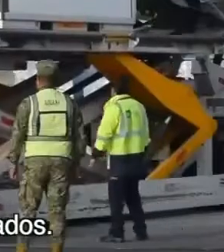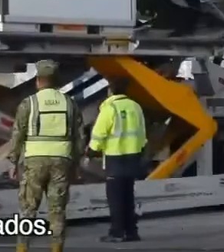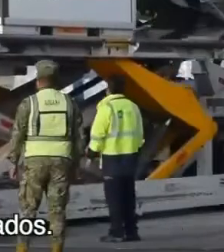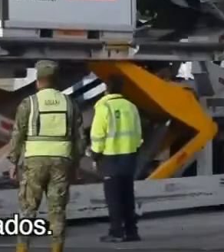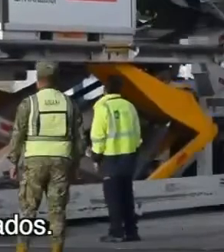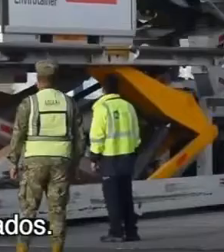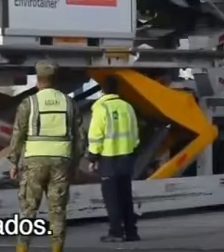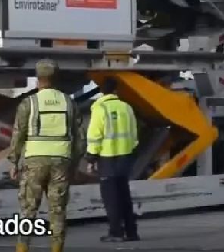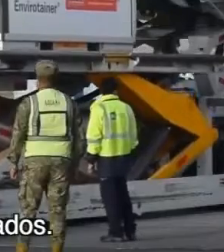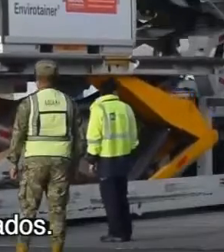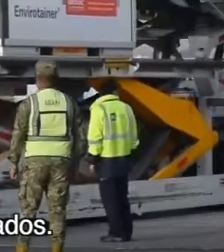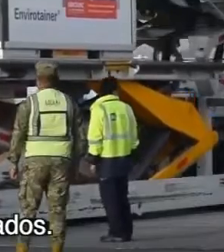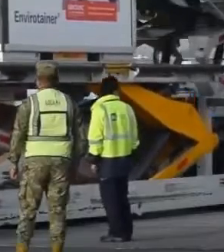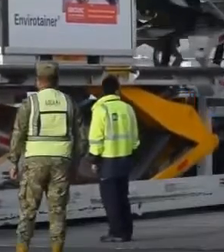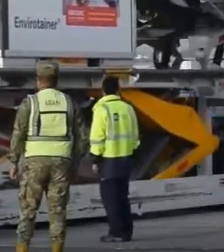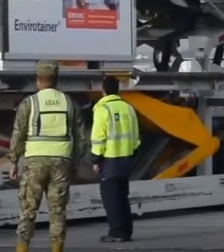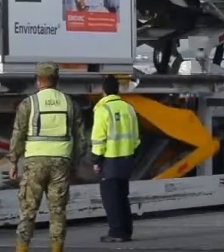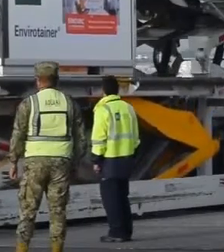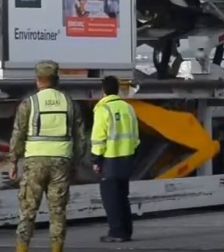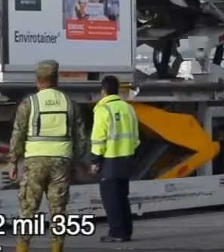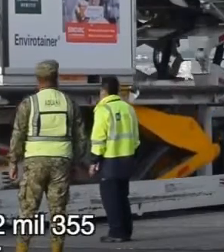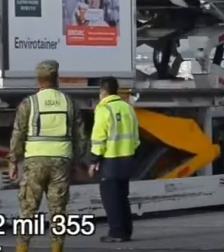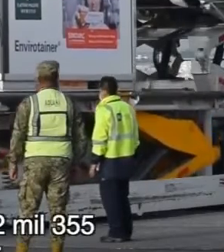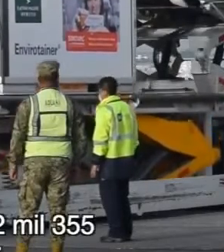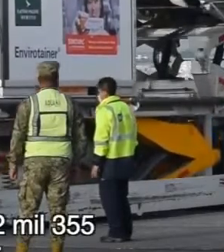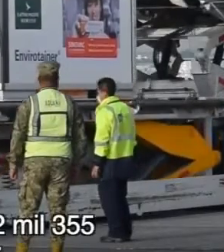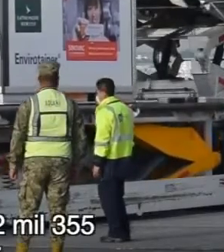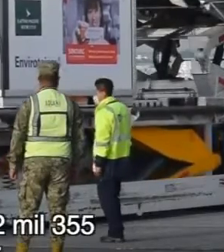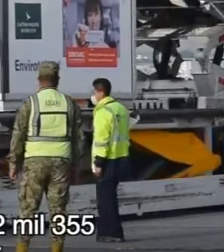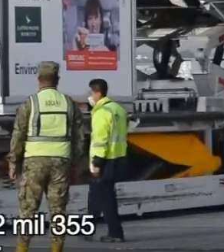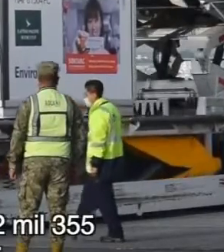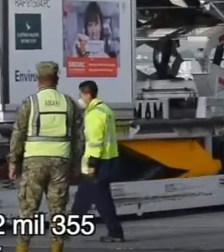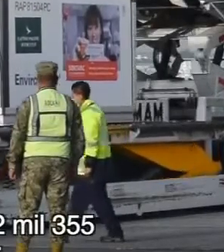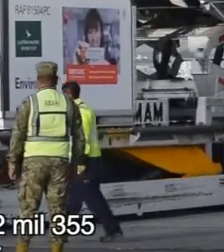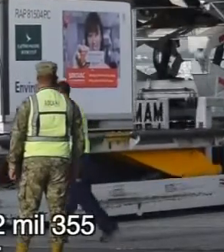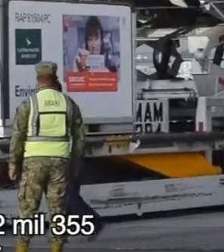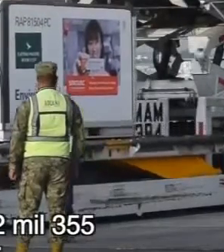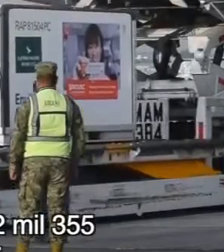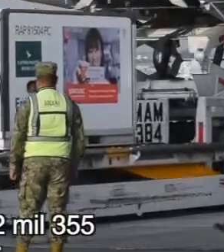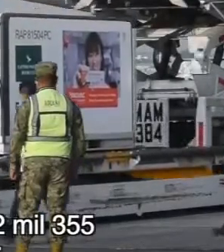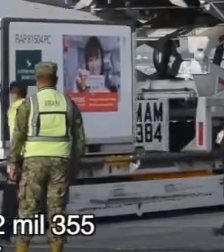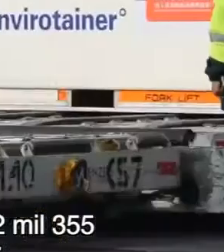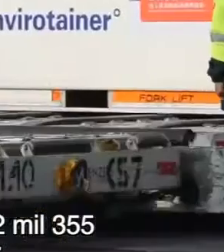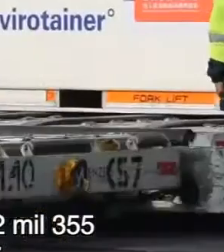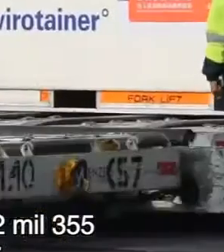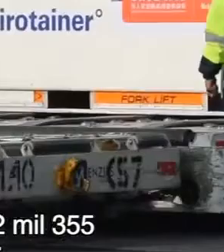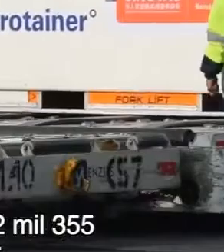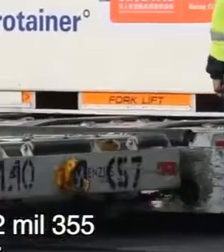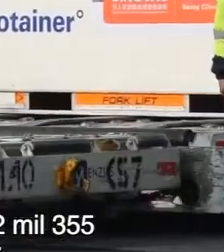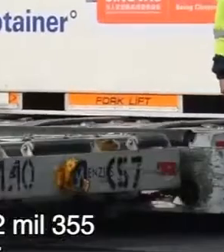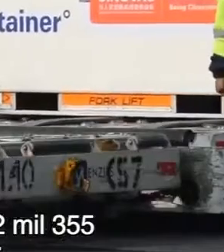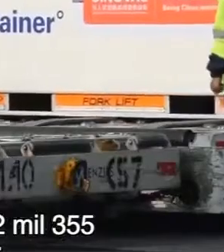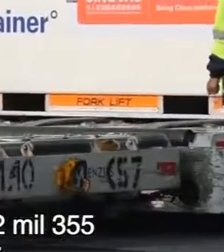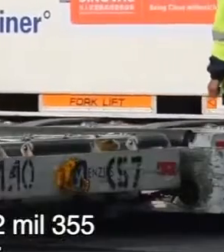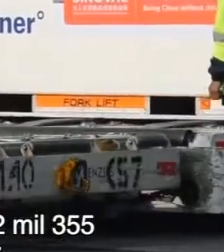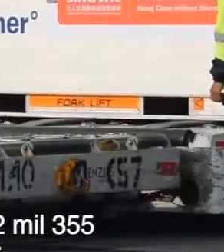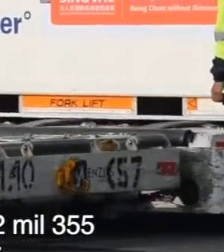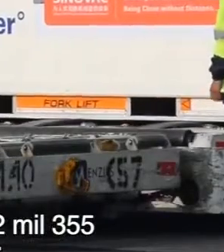8 millones de biológicos envasados. Hasta este día, México ha recibido